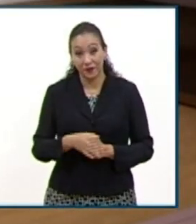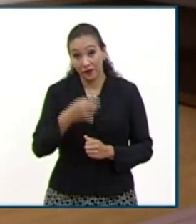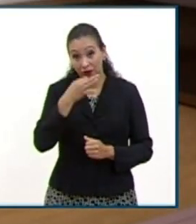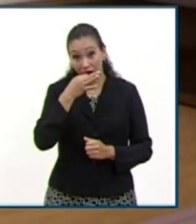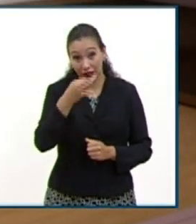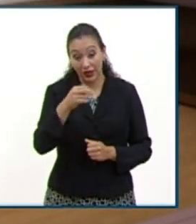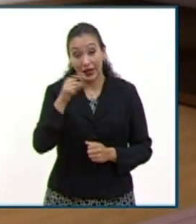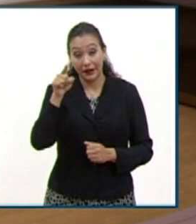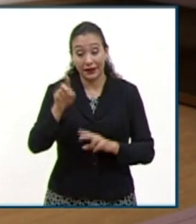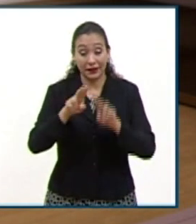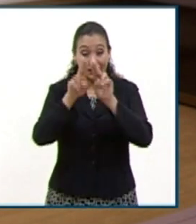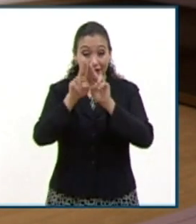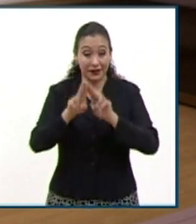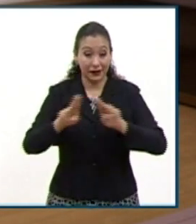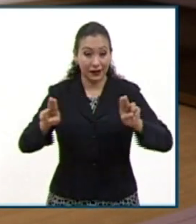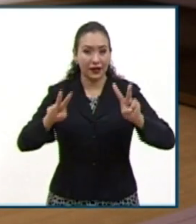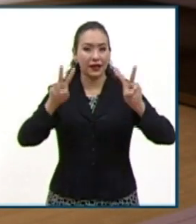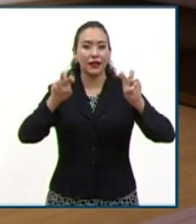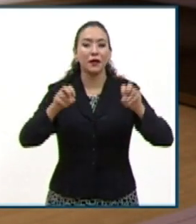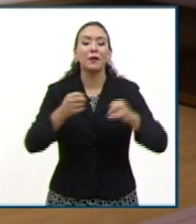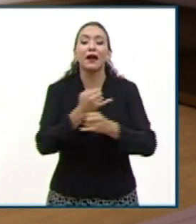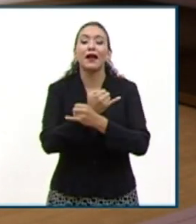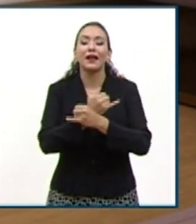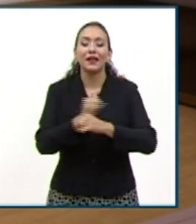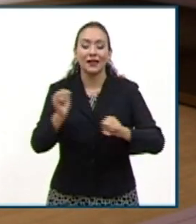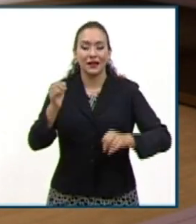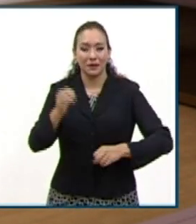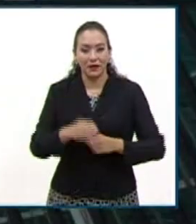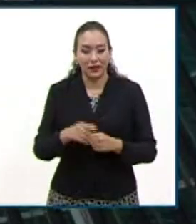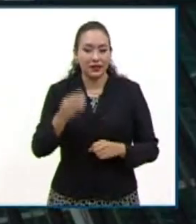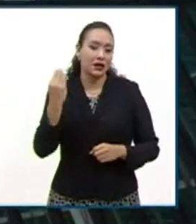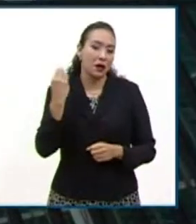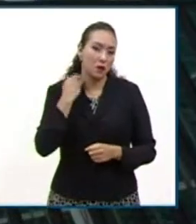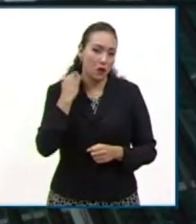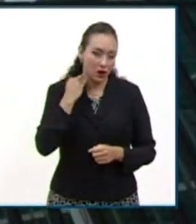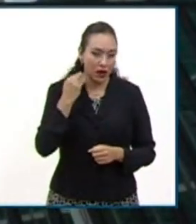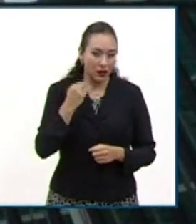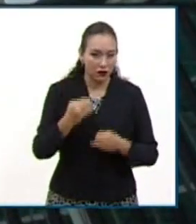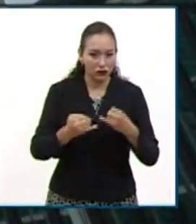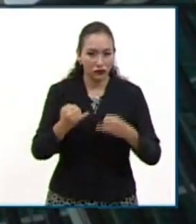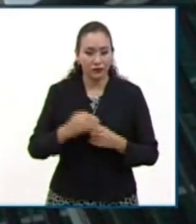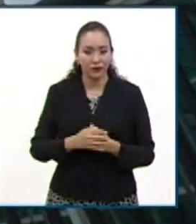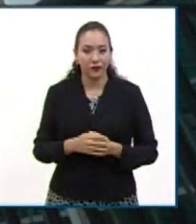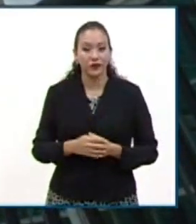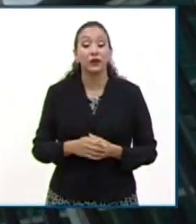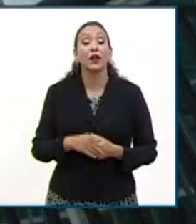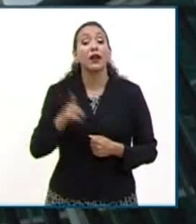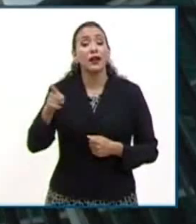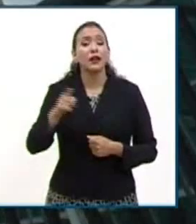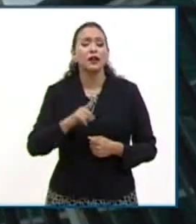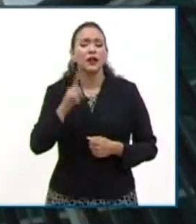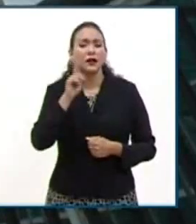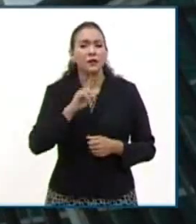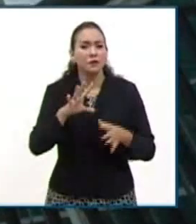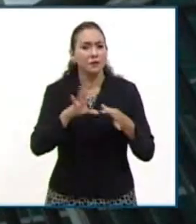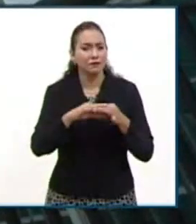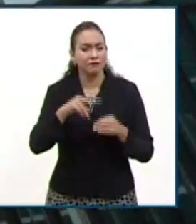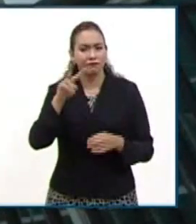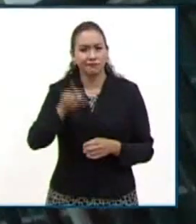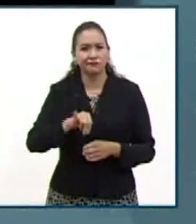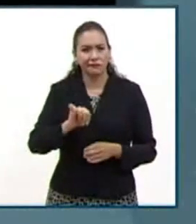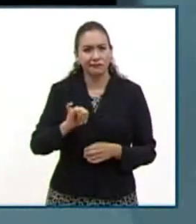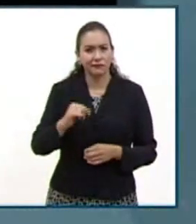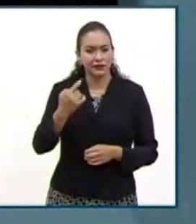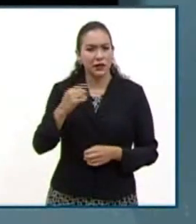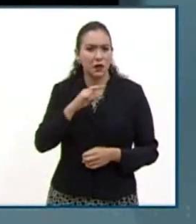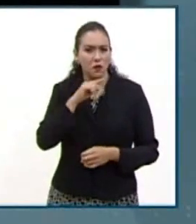especial de Naciones Unidas sobre la independencia de juzgadores y abogados, Margaret Satterwhite, expresó su preocupación por el uso